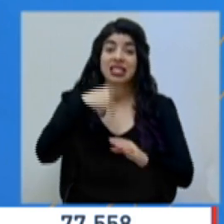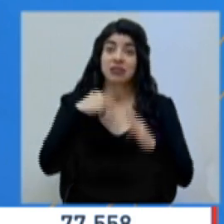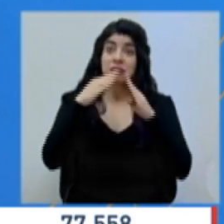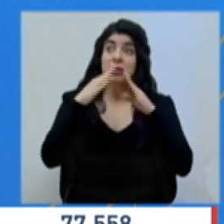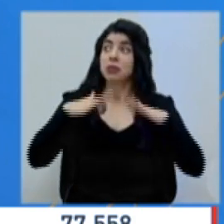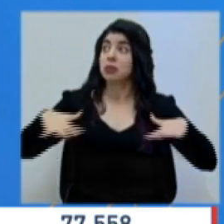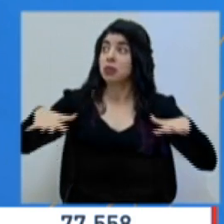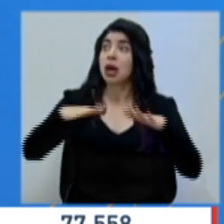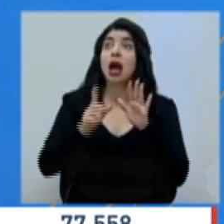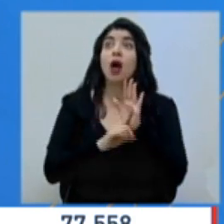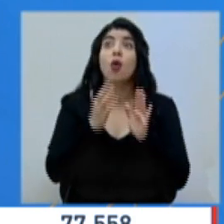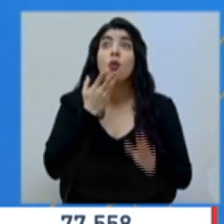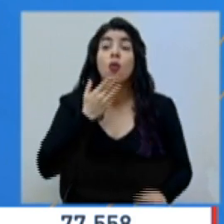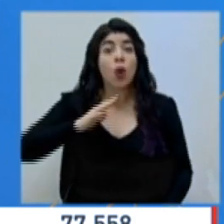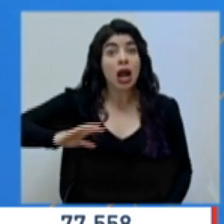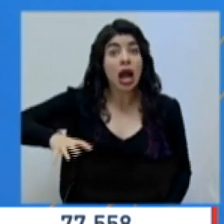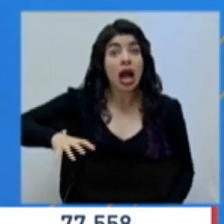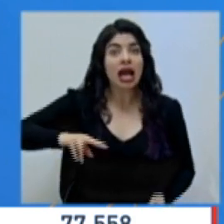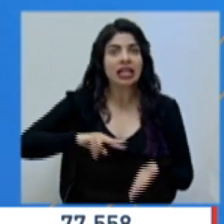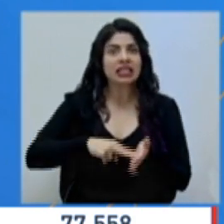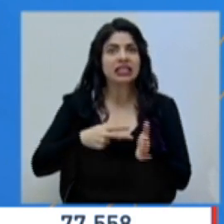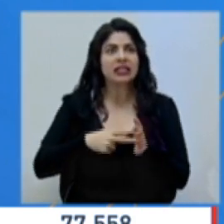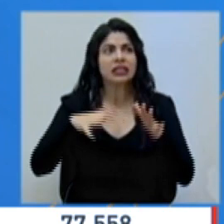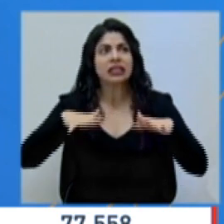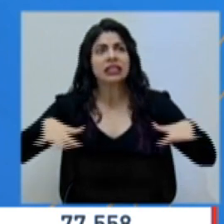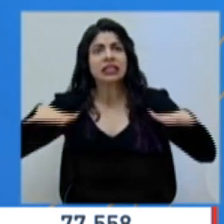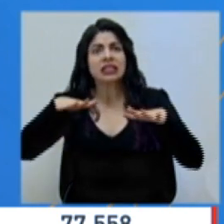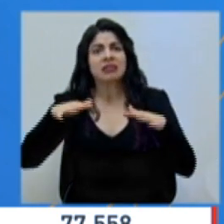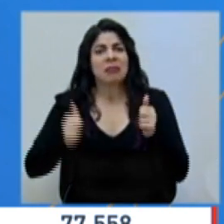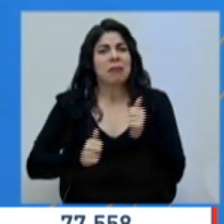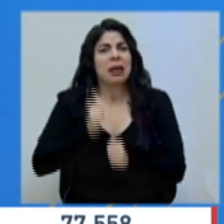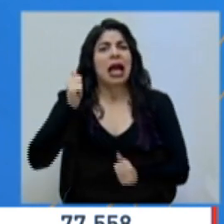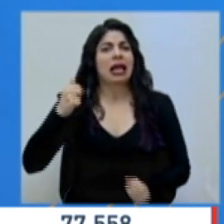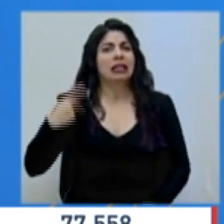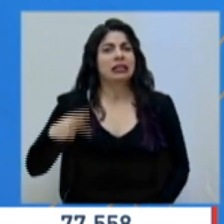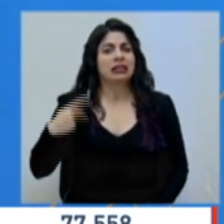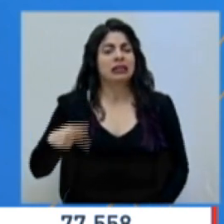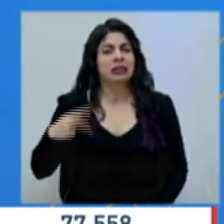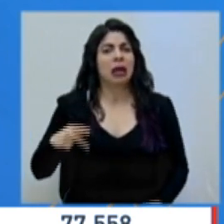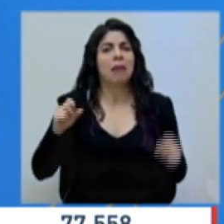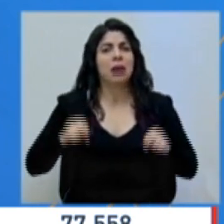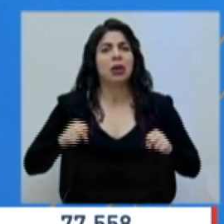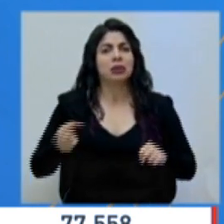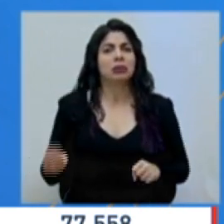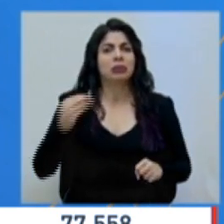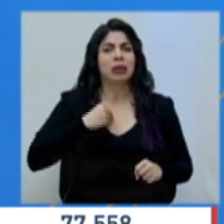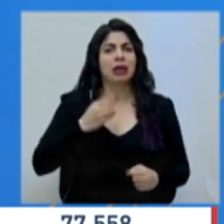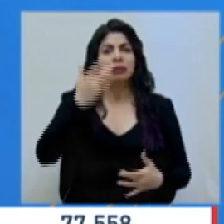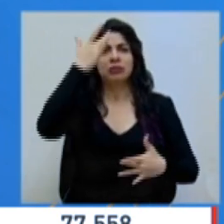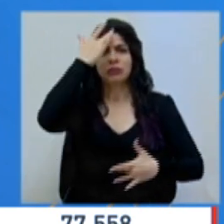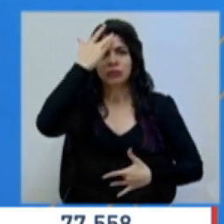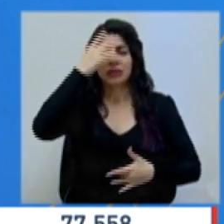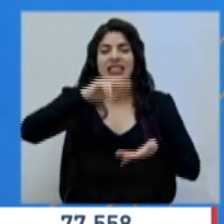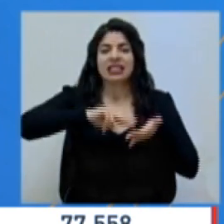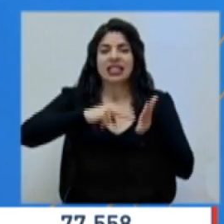alerta naranja, es porque tenemos más riesgo de contagio y por ende